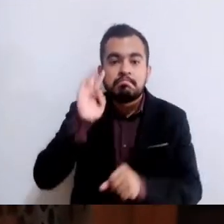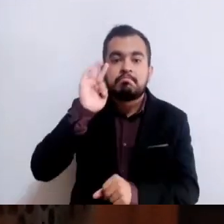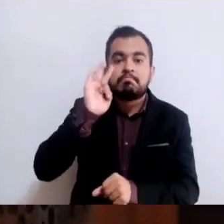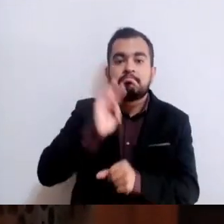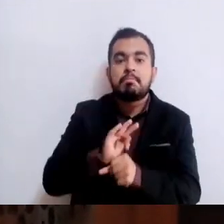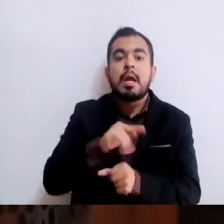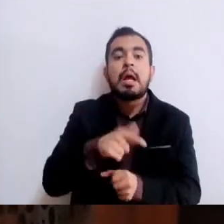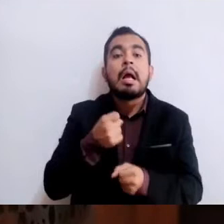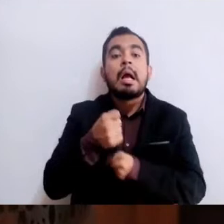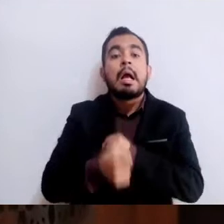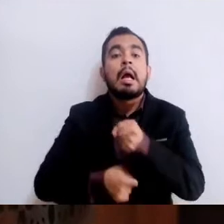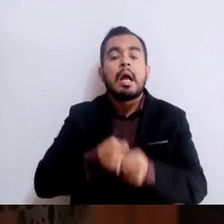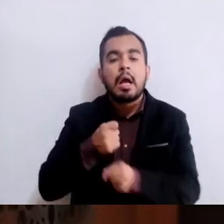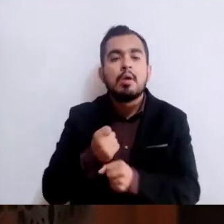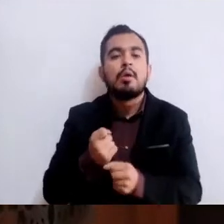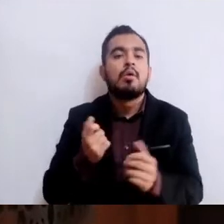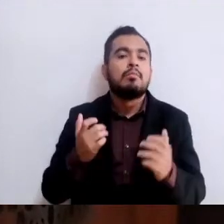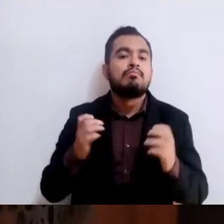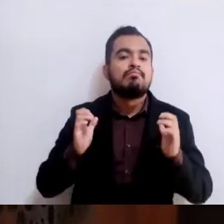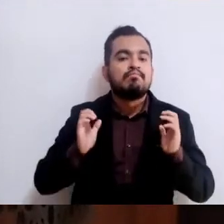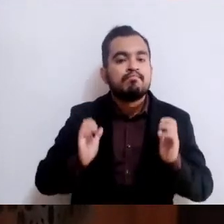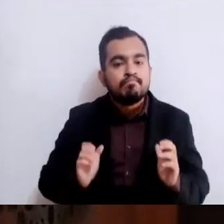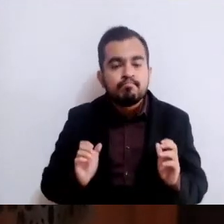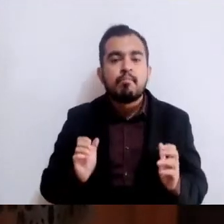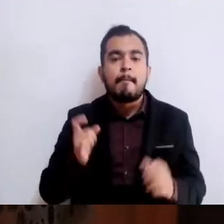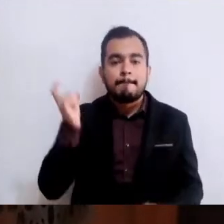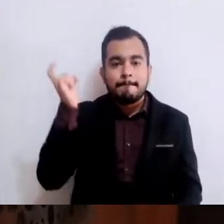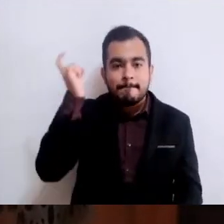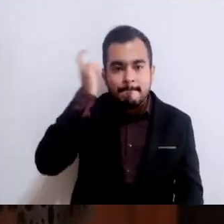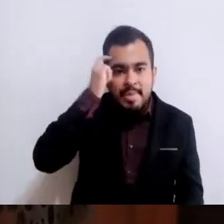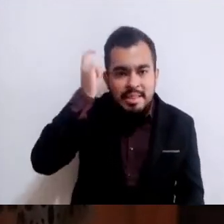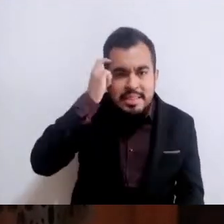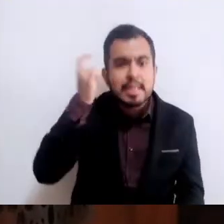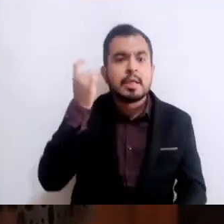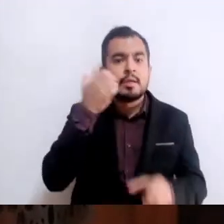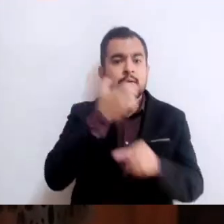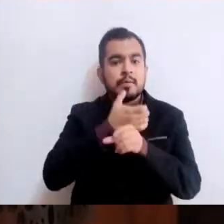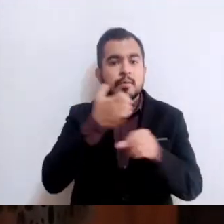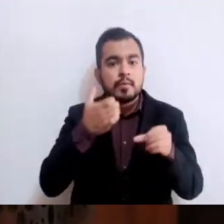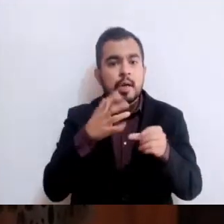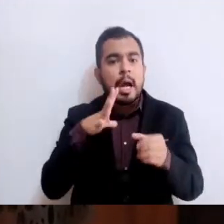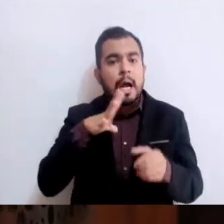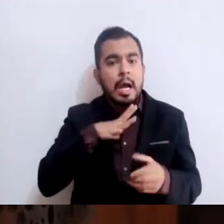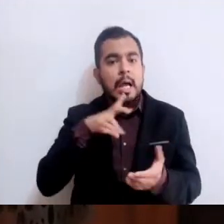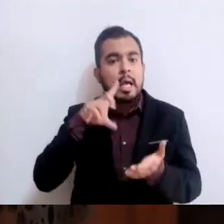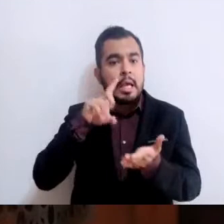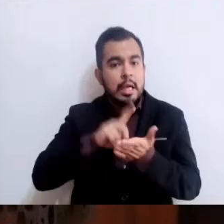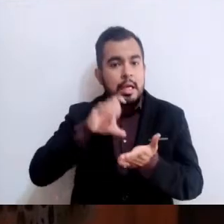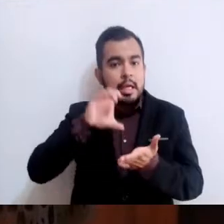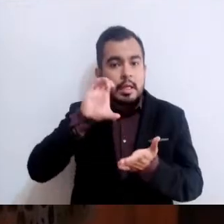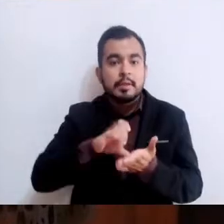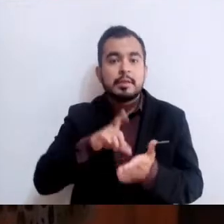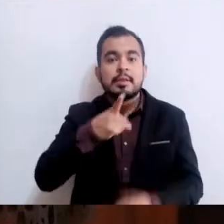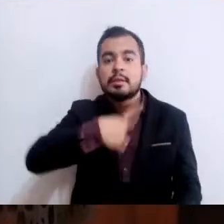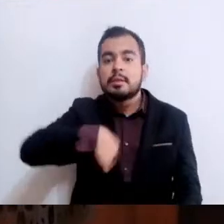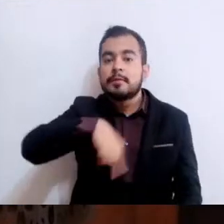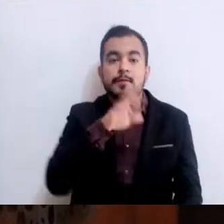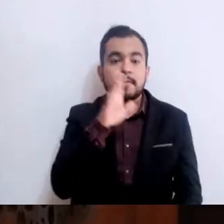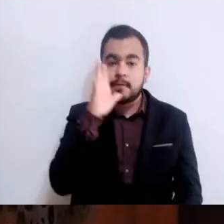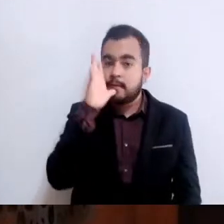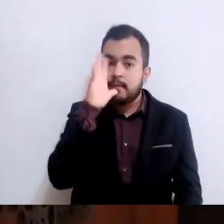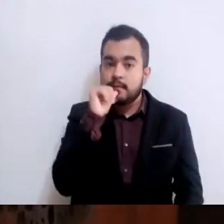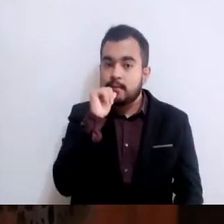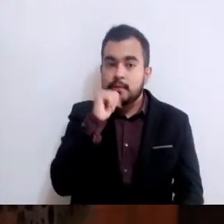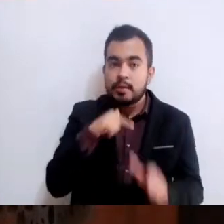condiciones físicas, mentales o algún otro tipo de discapacidad les es imposible mantener